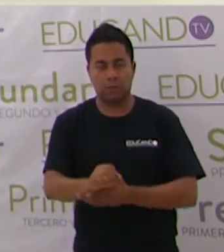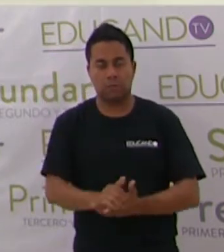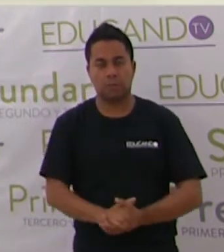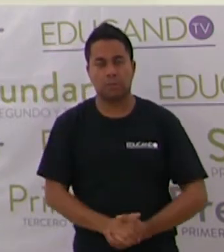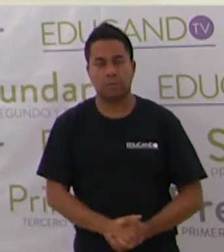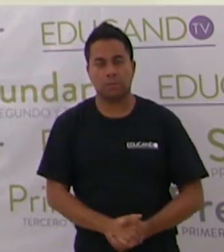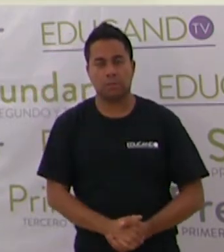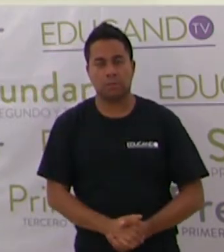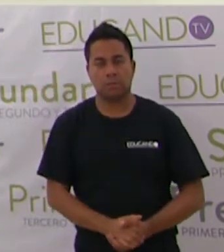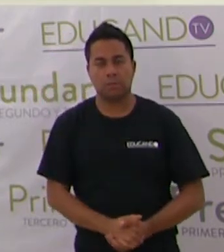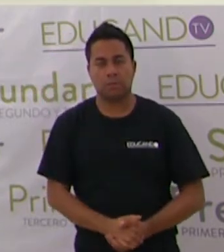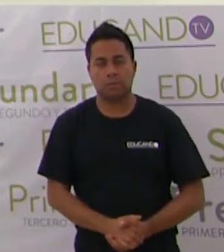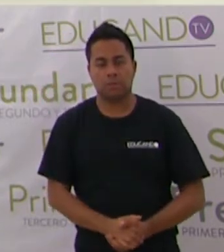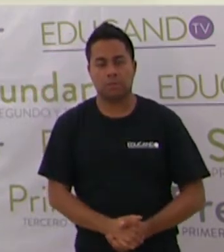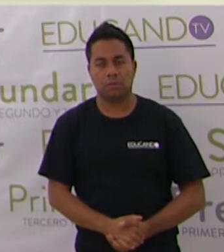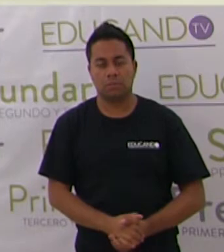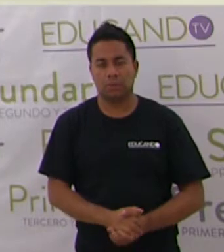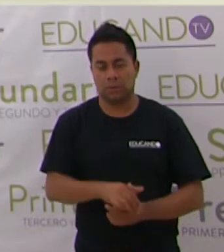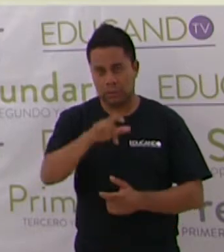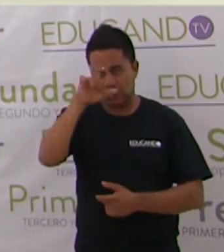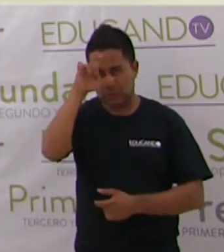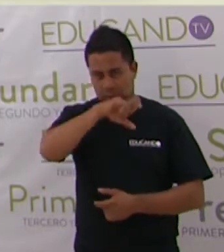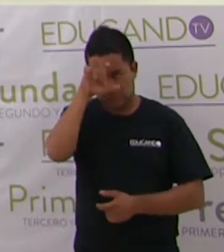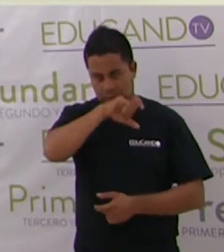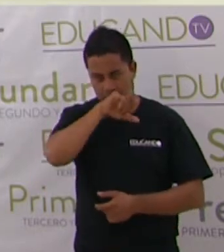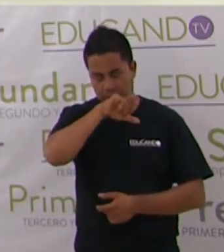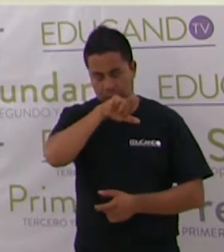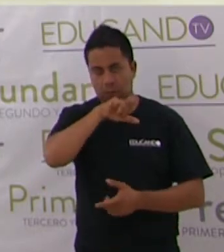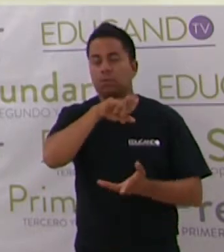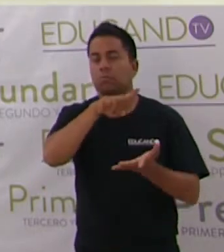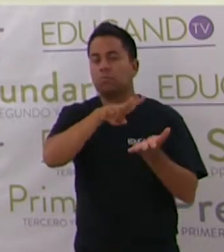50% y águila es